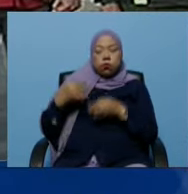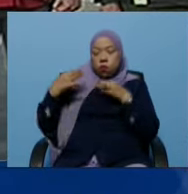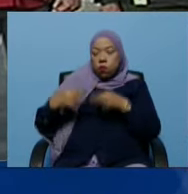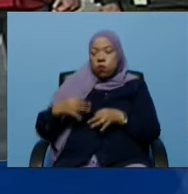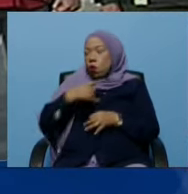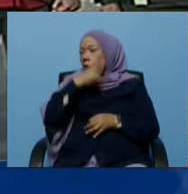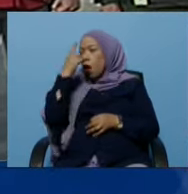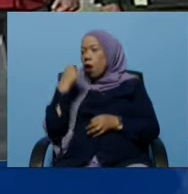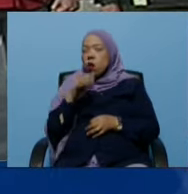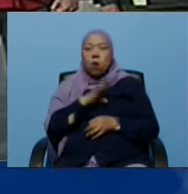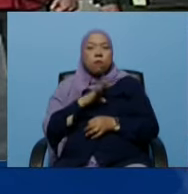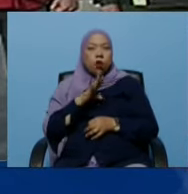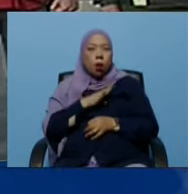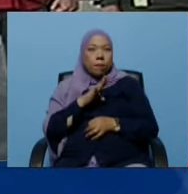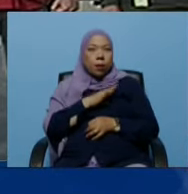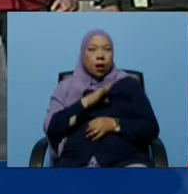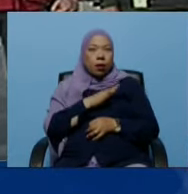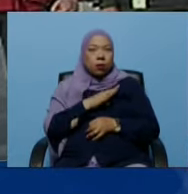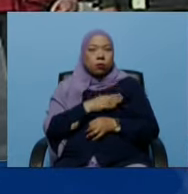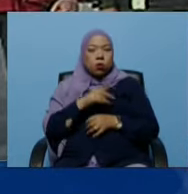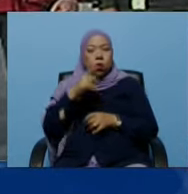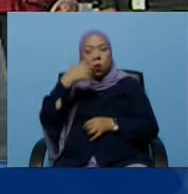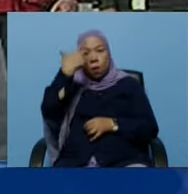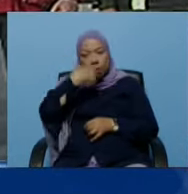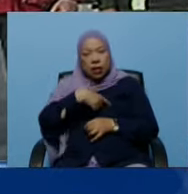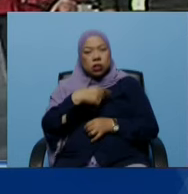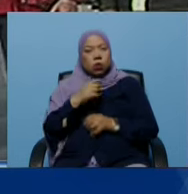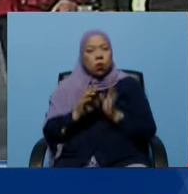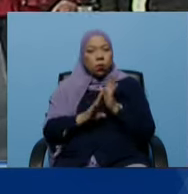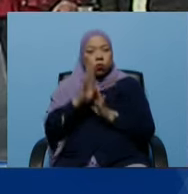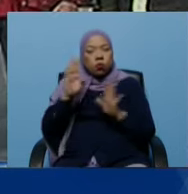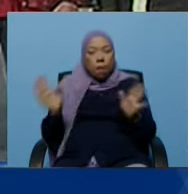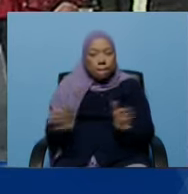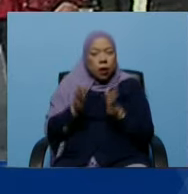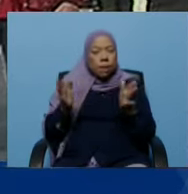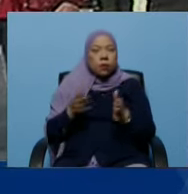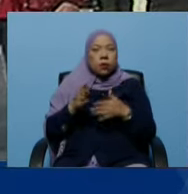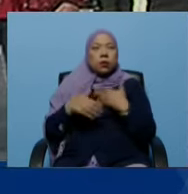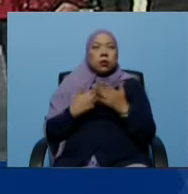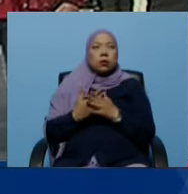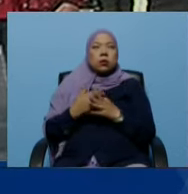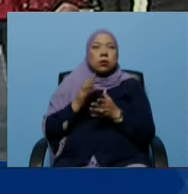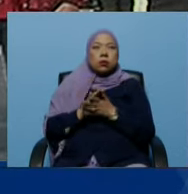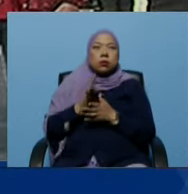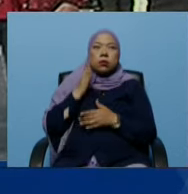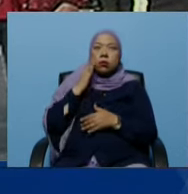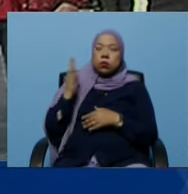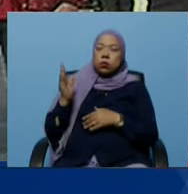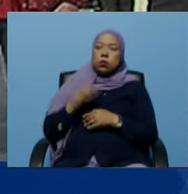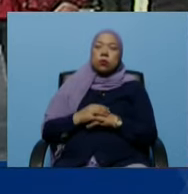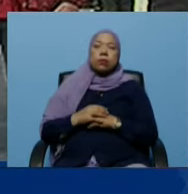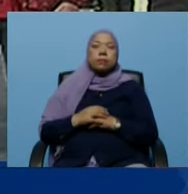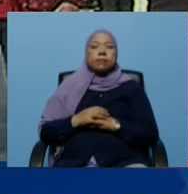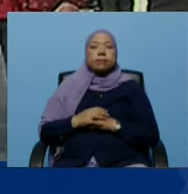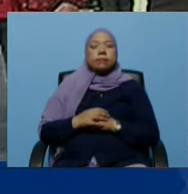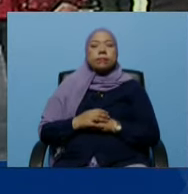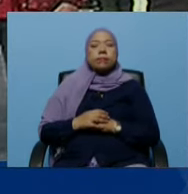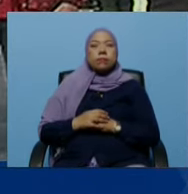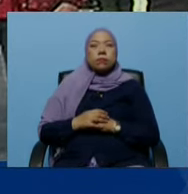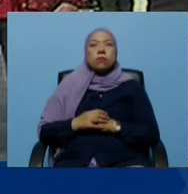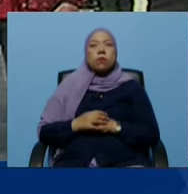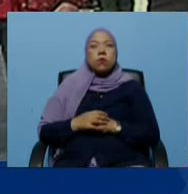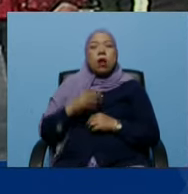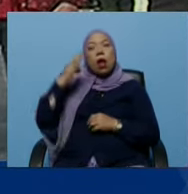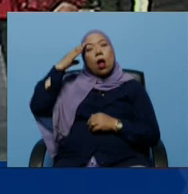fortaleza personal y una motivación grande que tenemos. Conmigo me acompaña el contraalmirante Gómez